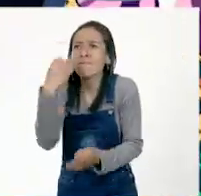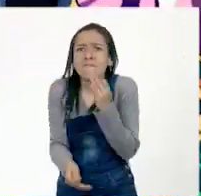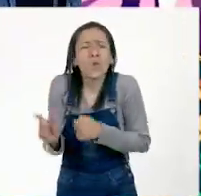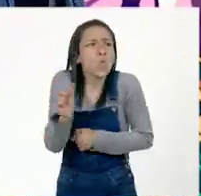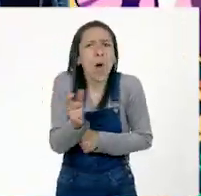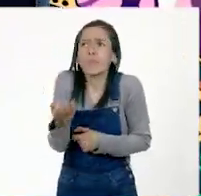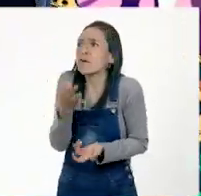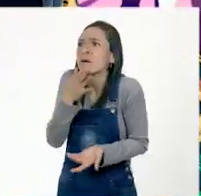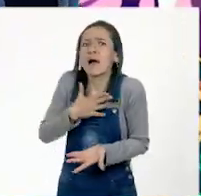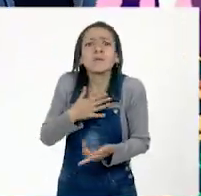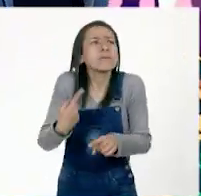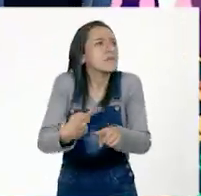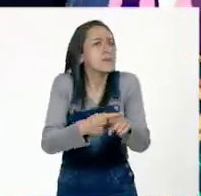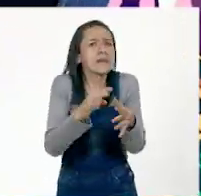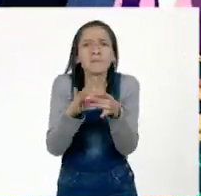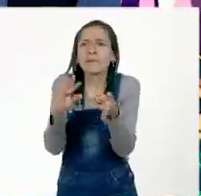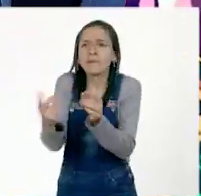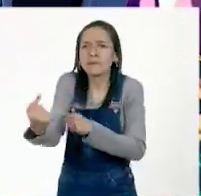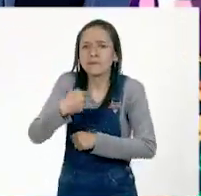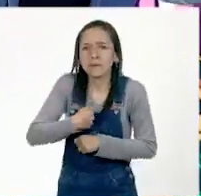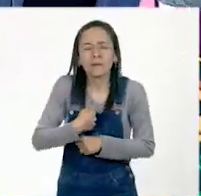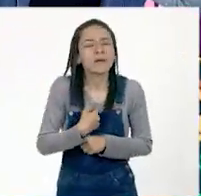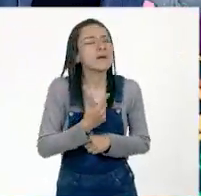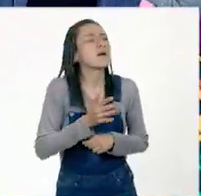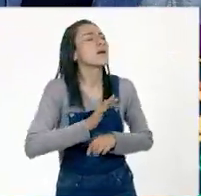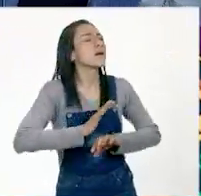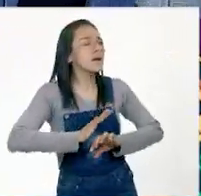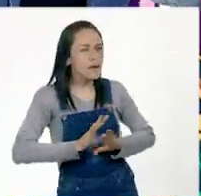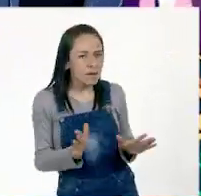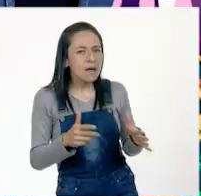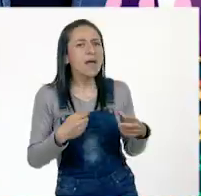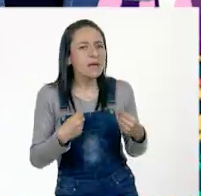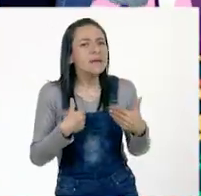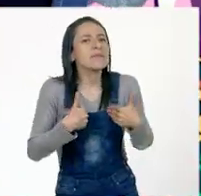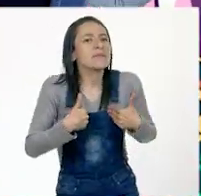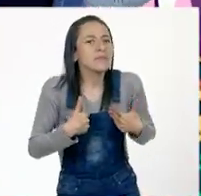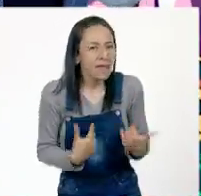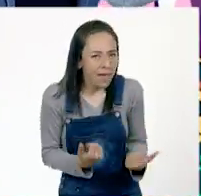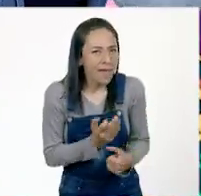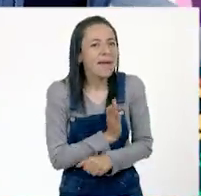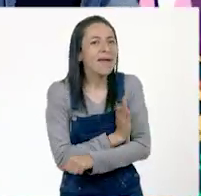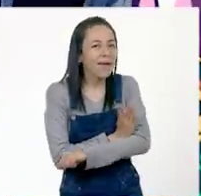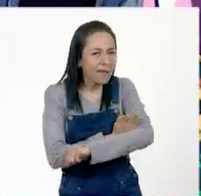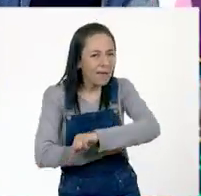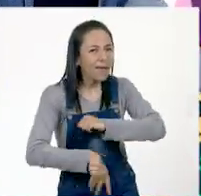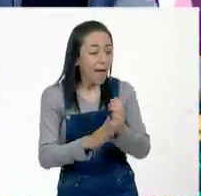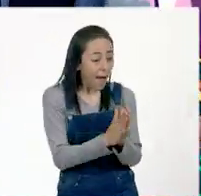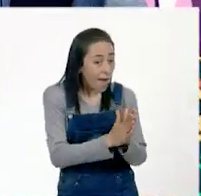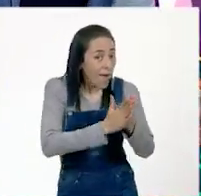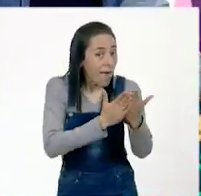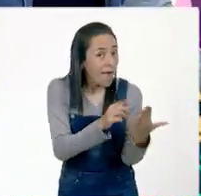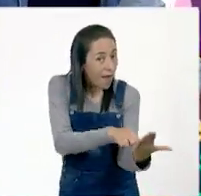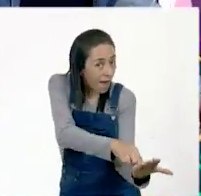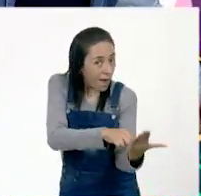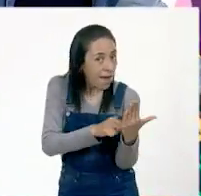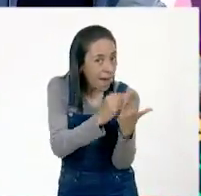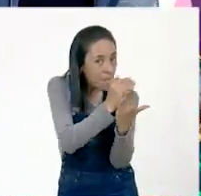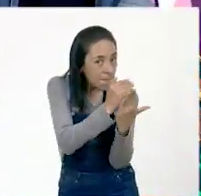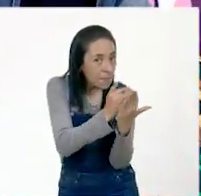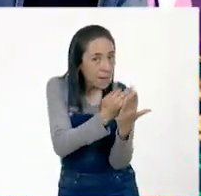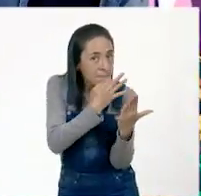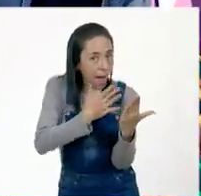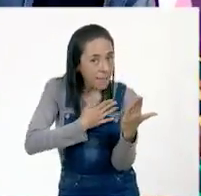¡Ay, bueno! Ya voy entendiendo. En el manual de instrucción venía